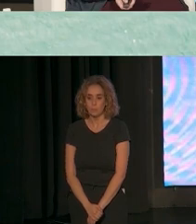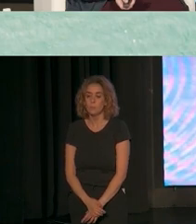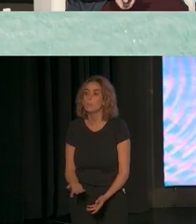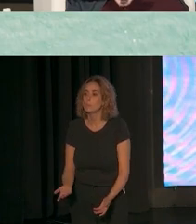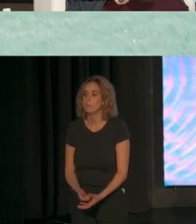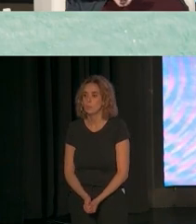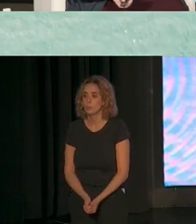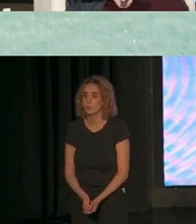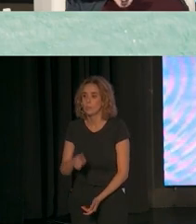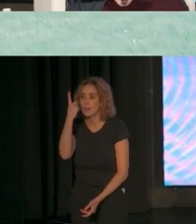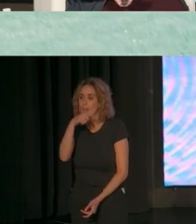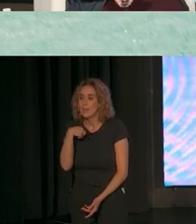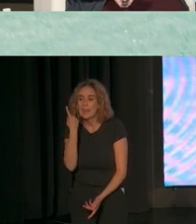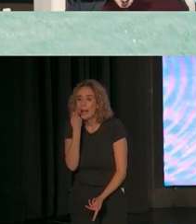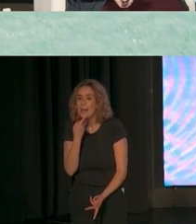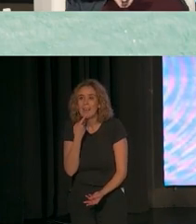Todas esas caras